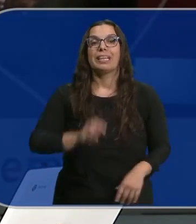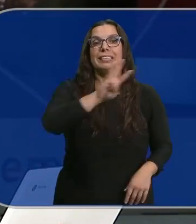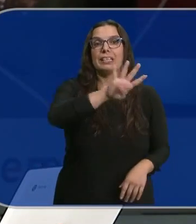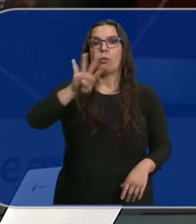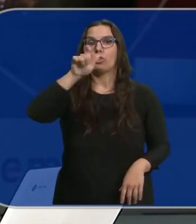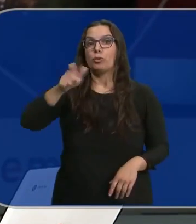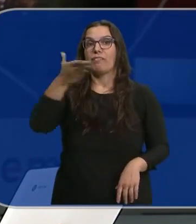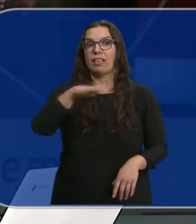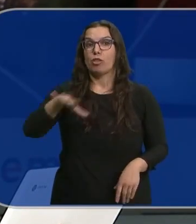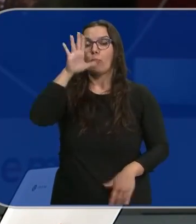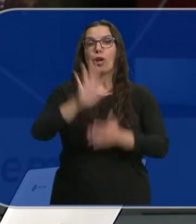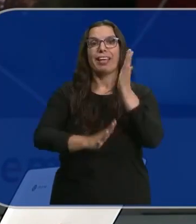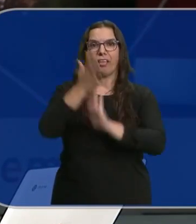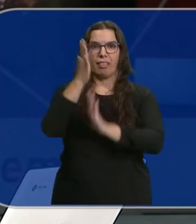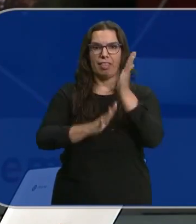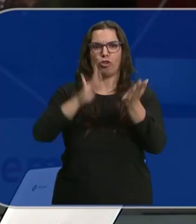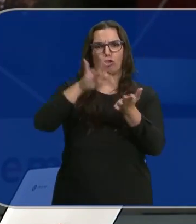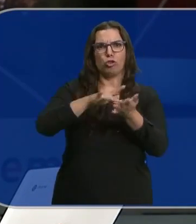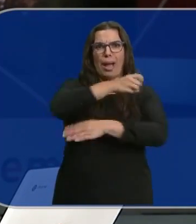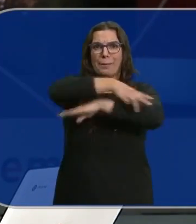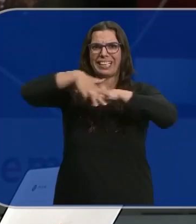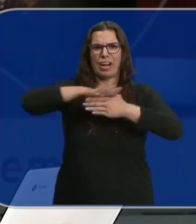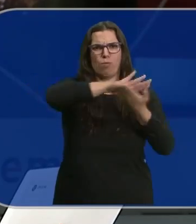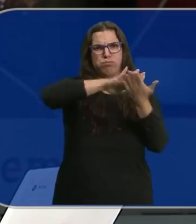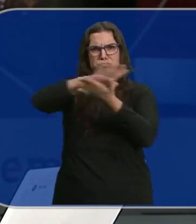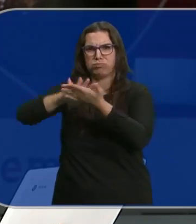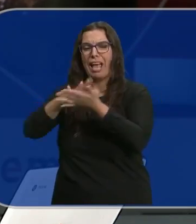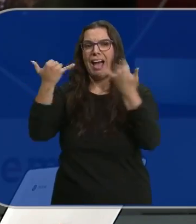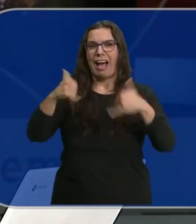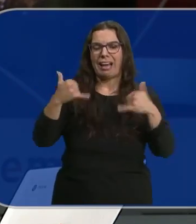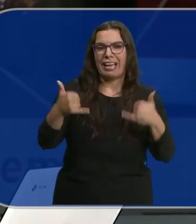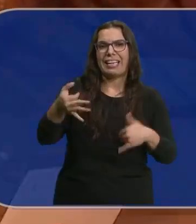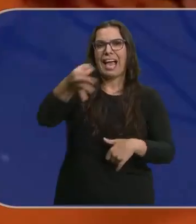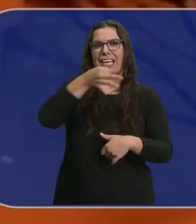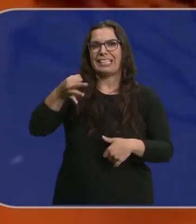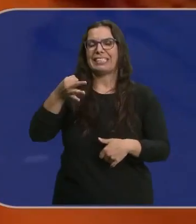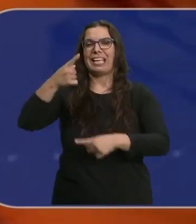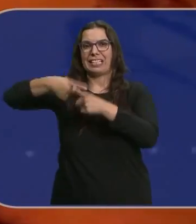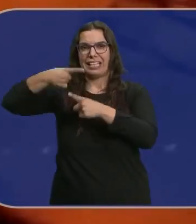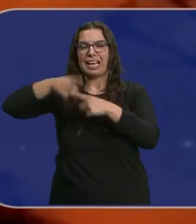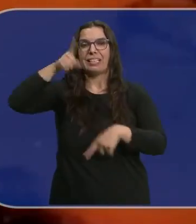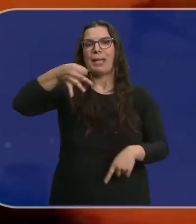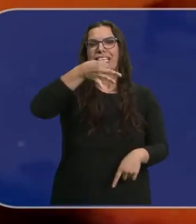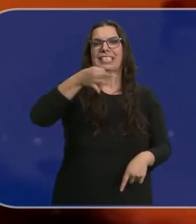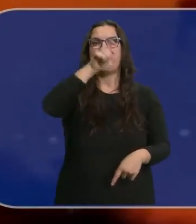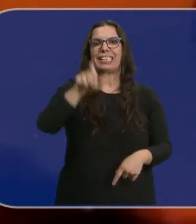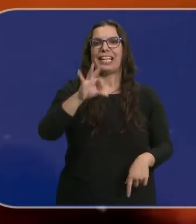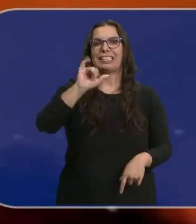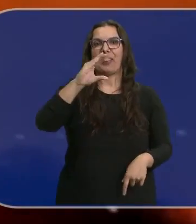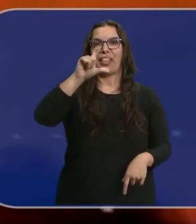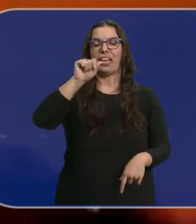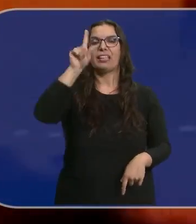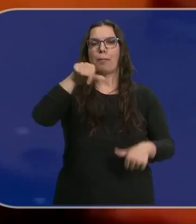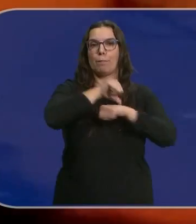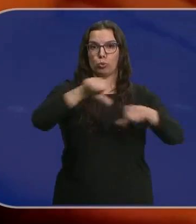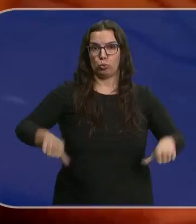34 muertos por el incendio que está arrasando el Mediterráneo. Afecta a Argelia, varias islas griegas y Sicilia, también a Portugal.